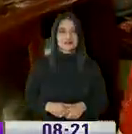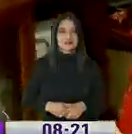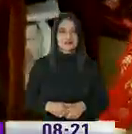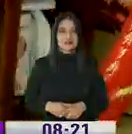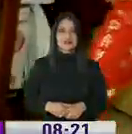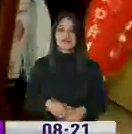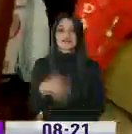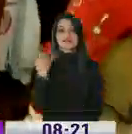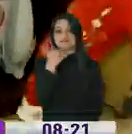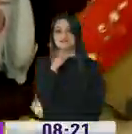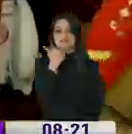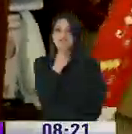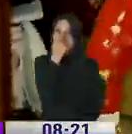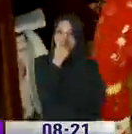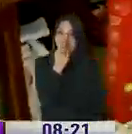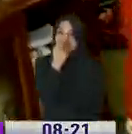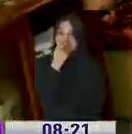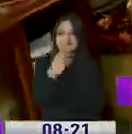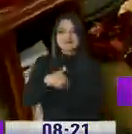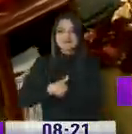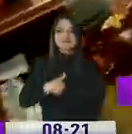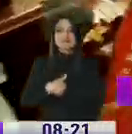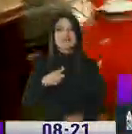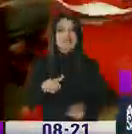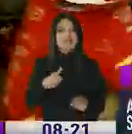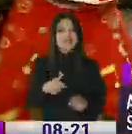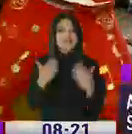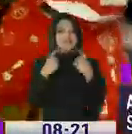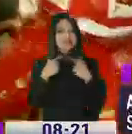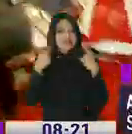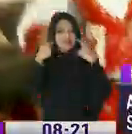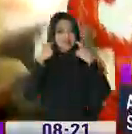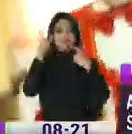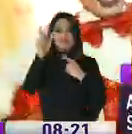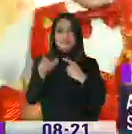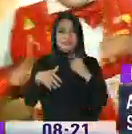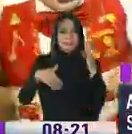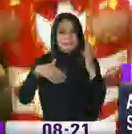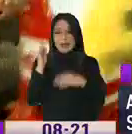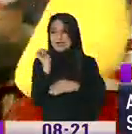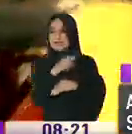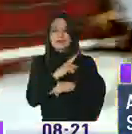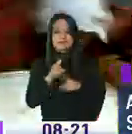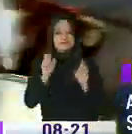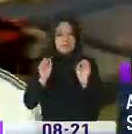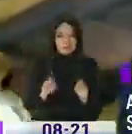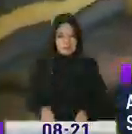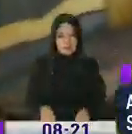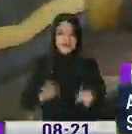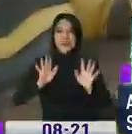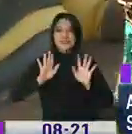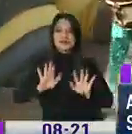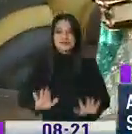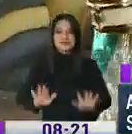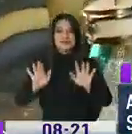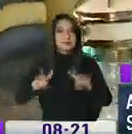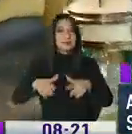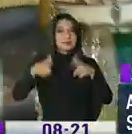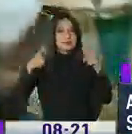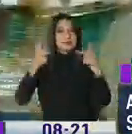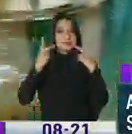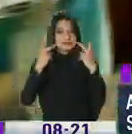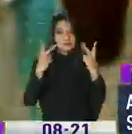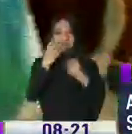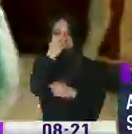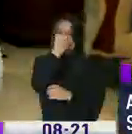Sonrientes, carismáticos y con la capacidad de sacar una sonrisa hasta la persona más indiferente. Así es como la mayoría ve a